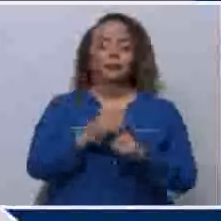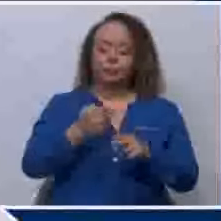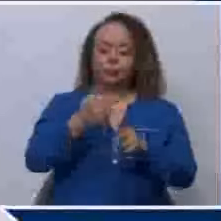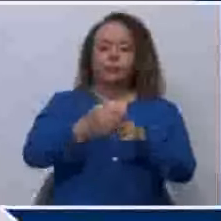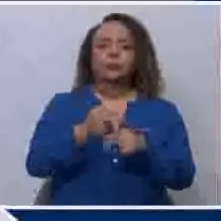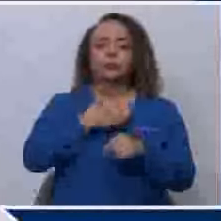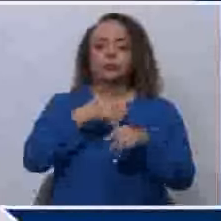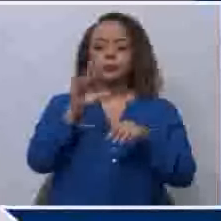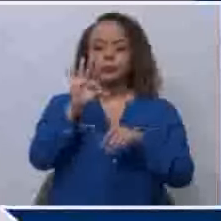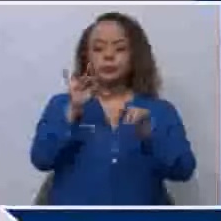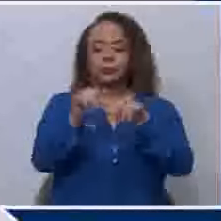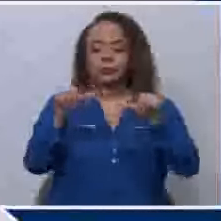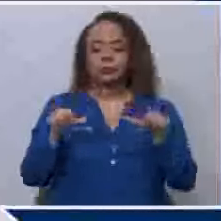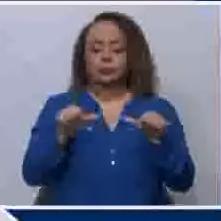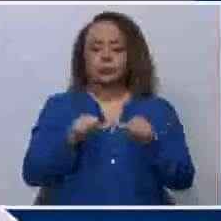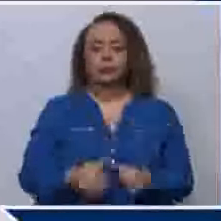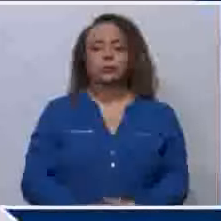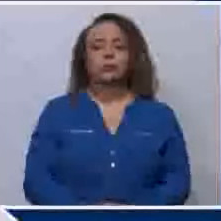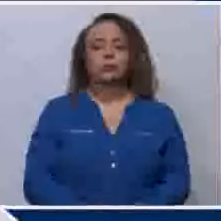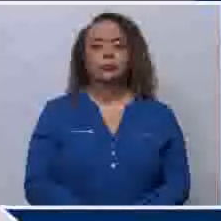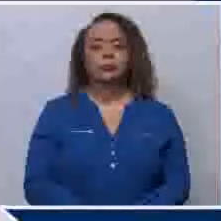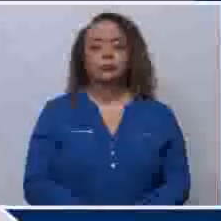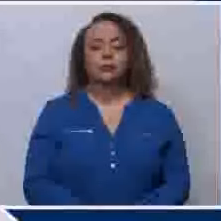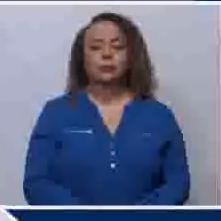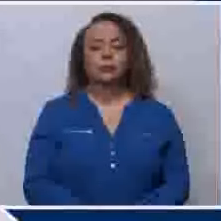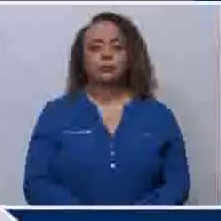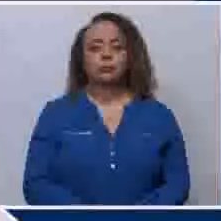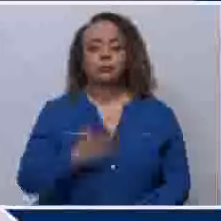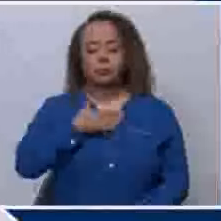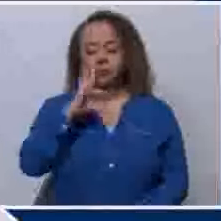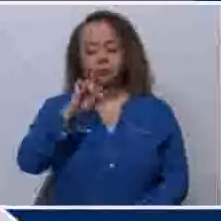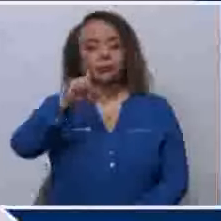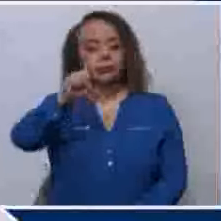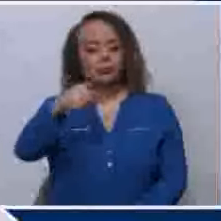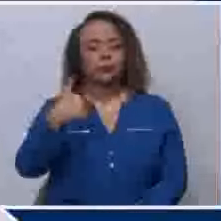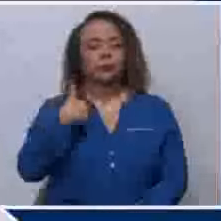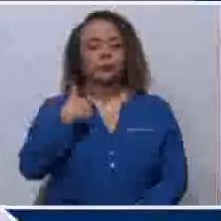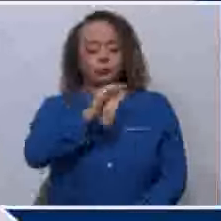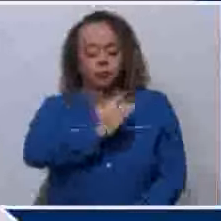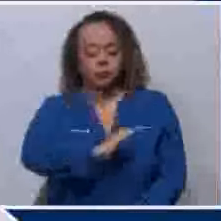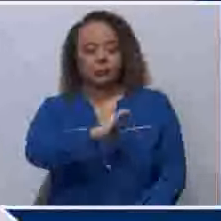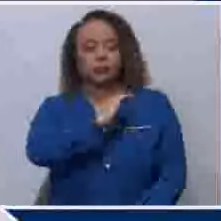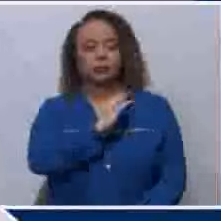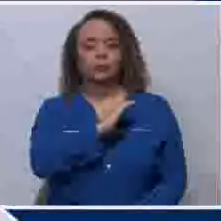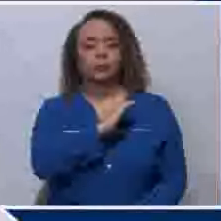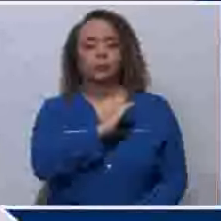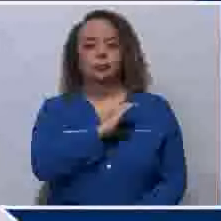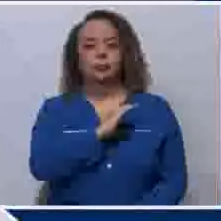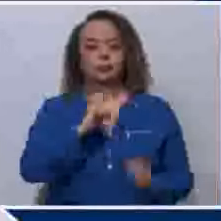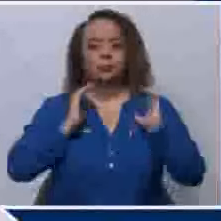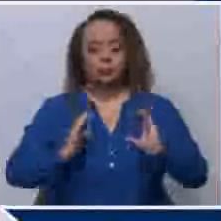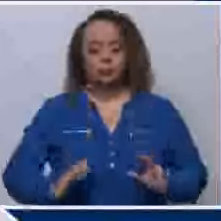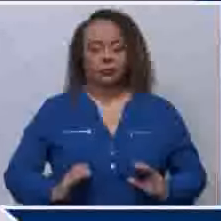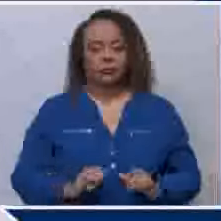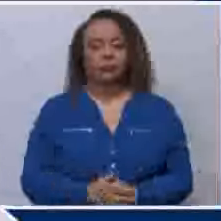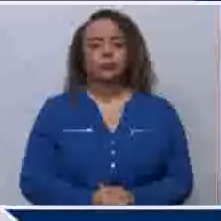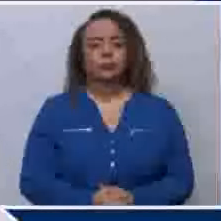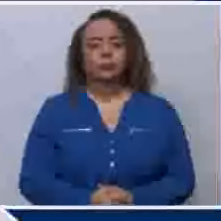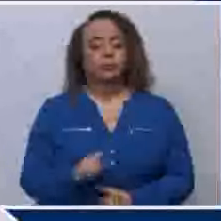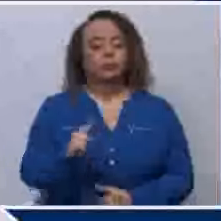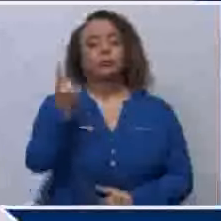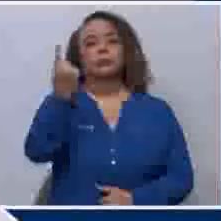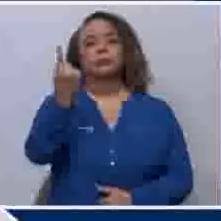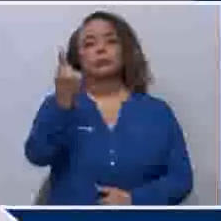9 de área. Mi 9 sí tiene que tener características corporales